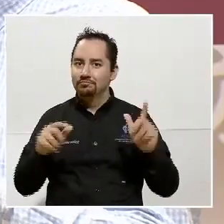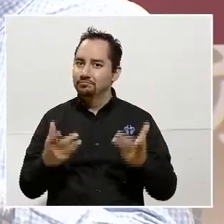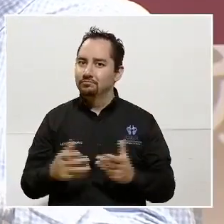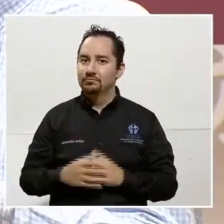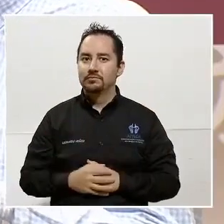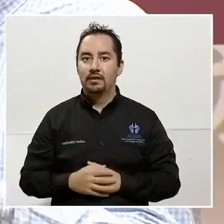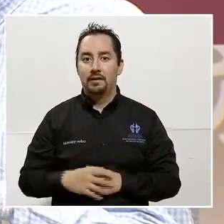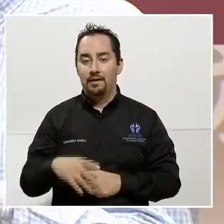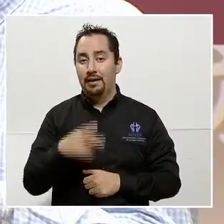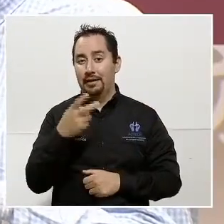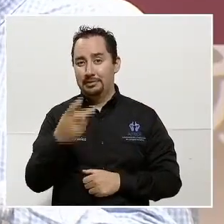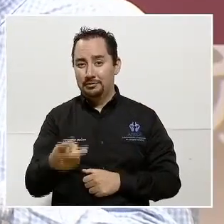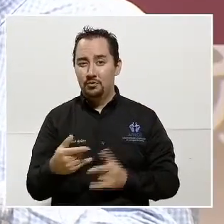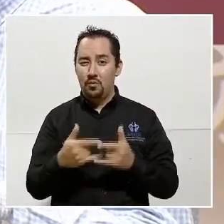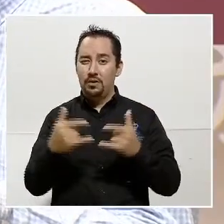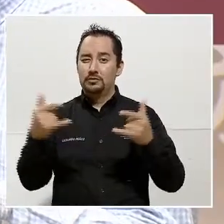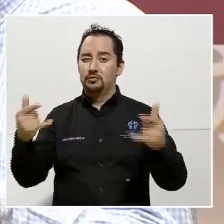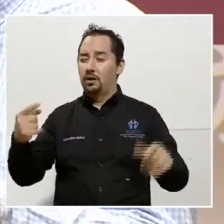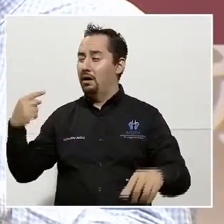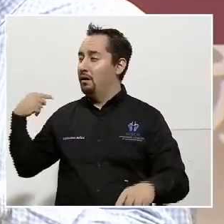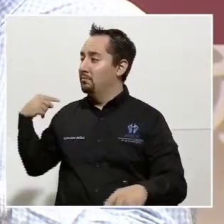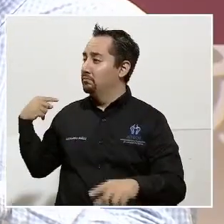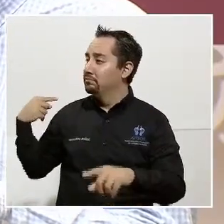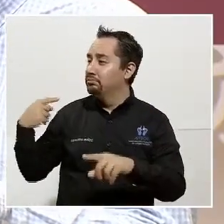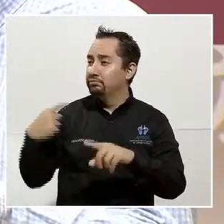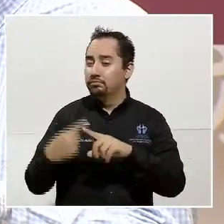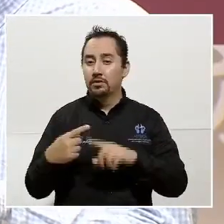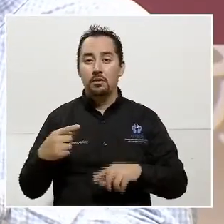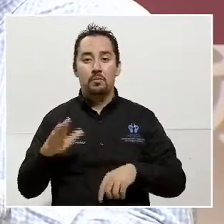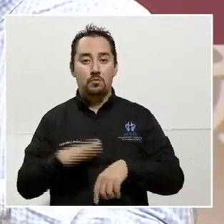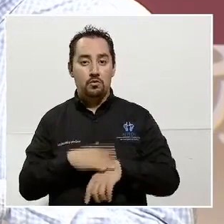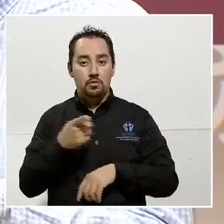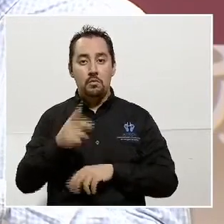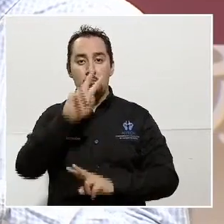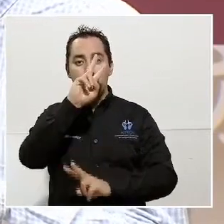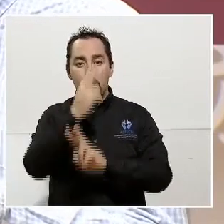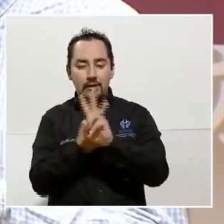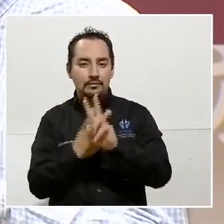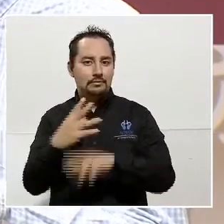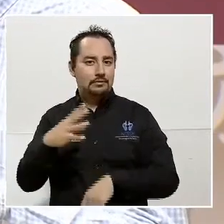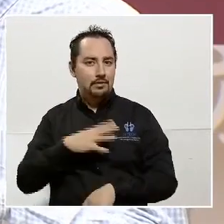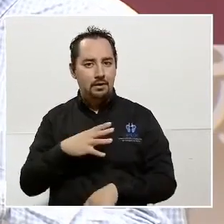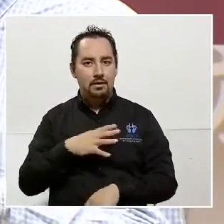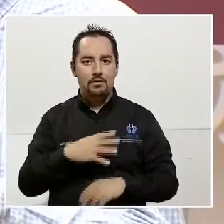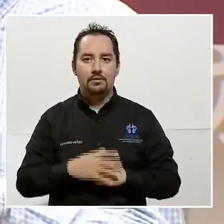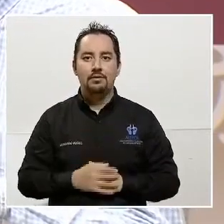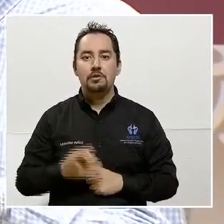una demanda histórica de las víctimas de violencia estatal que nosotras